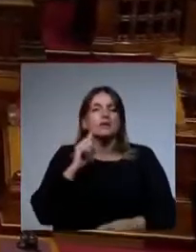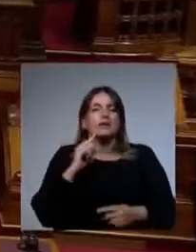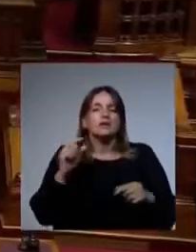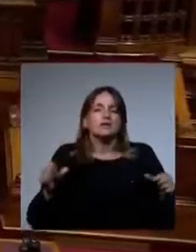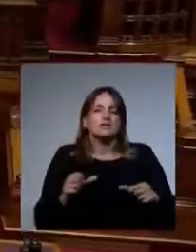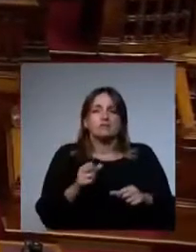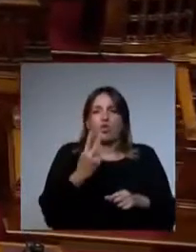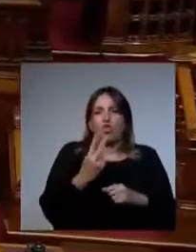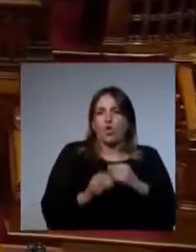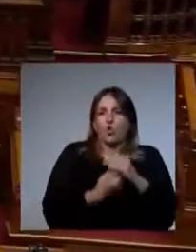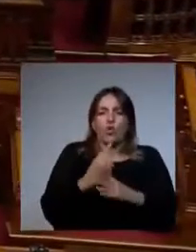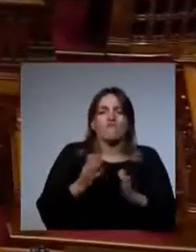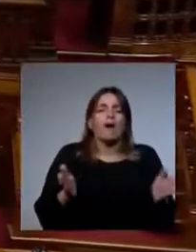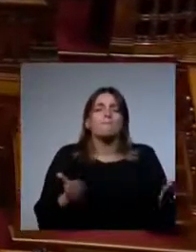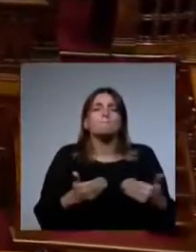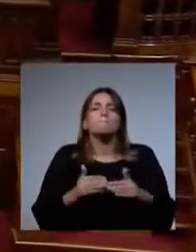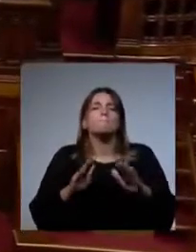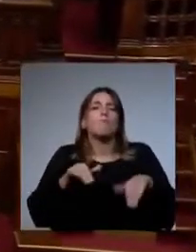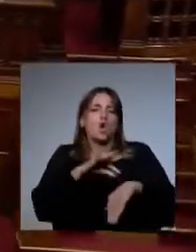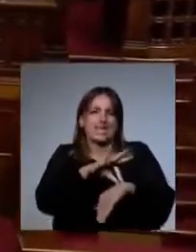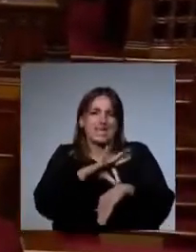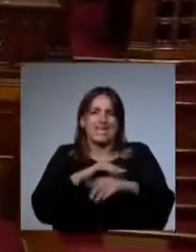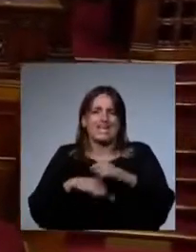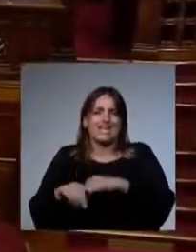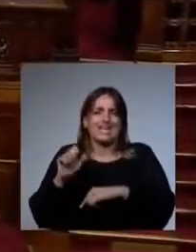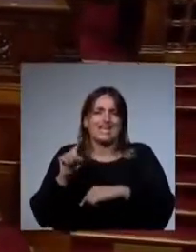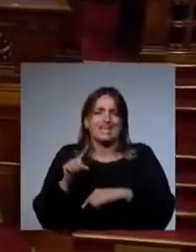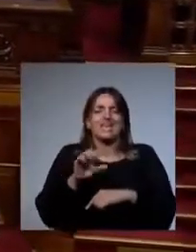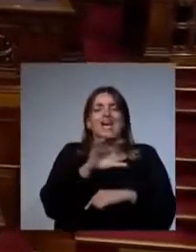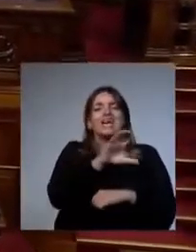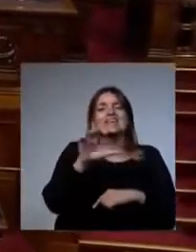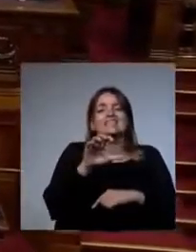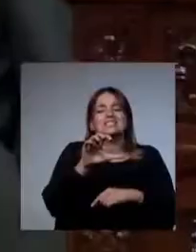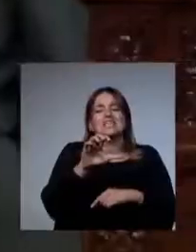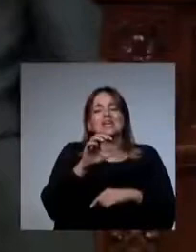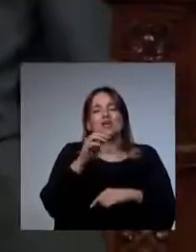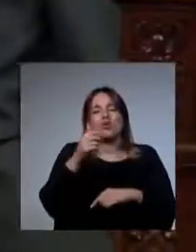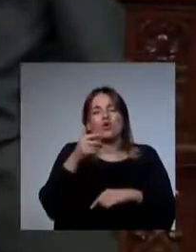Inauguramos 2 nuevas policlínicas de primer nivel de atención en Cerro Chato y Constancia, en Paysandú.